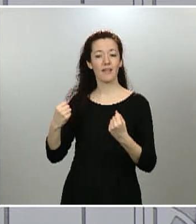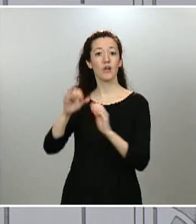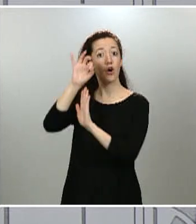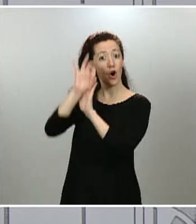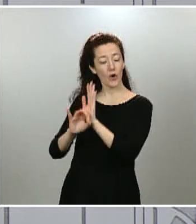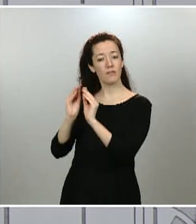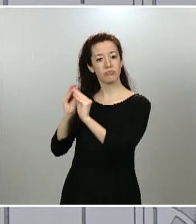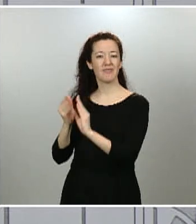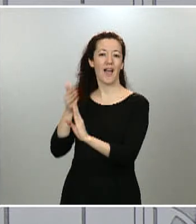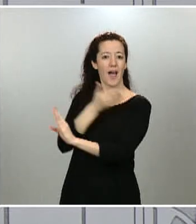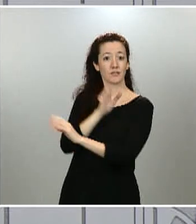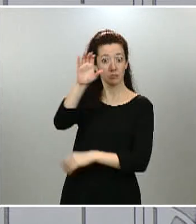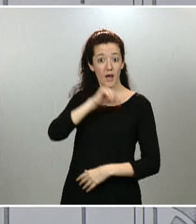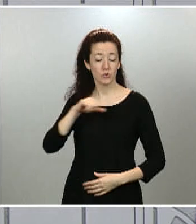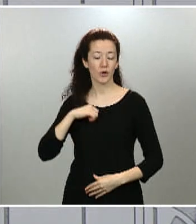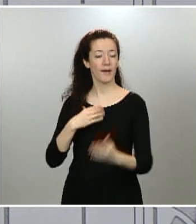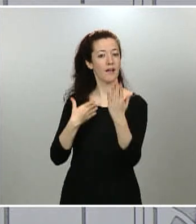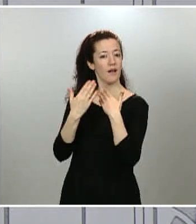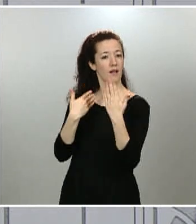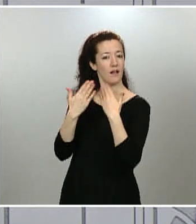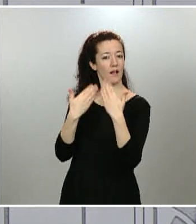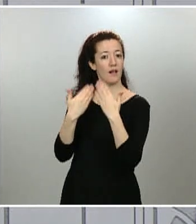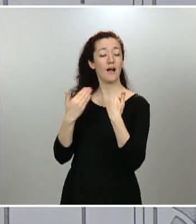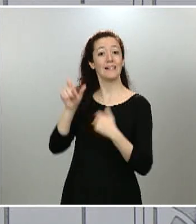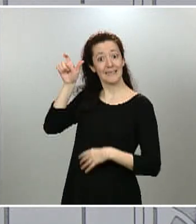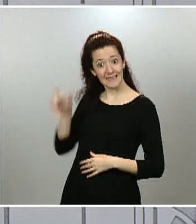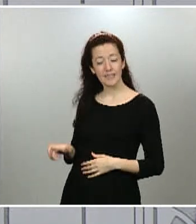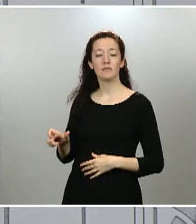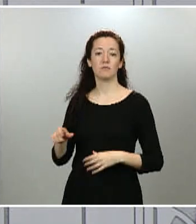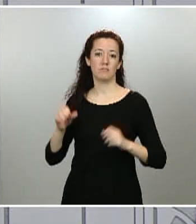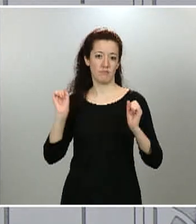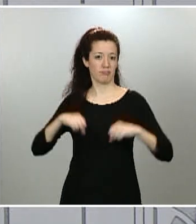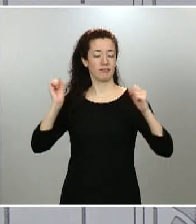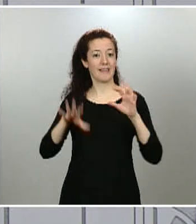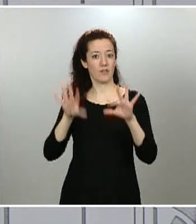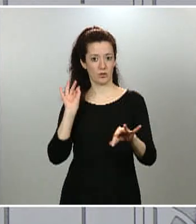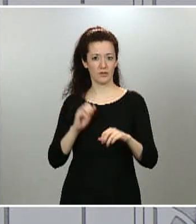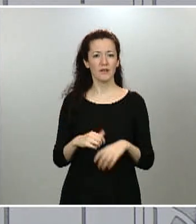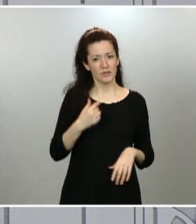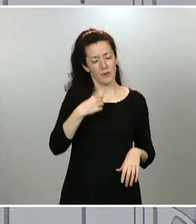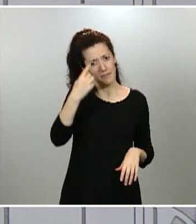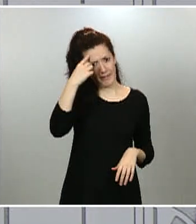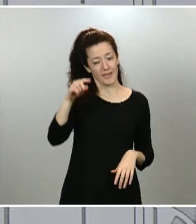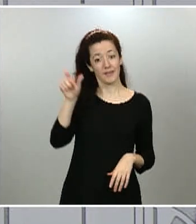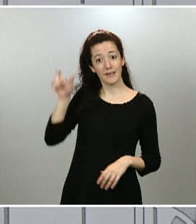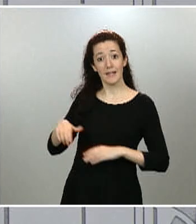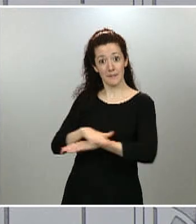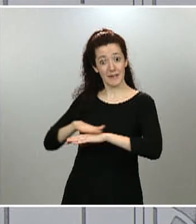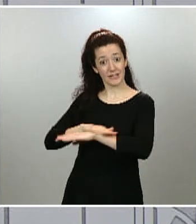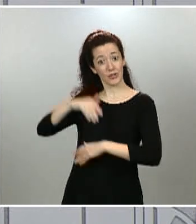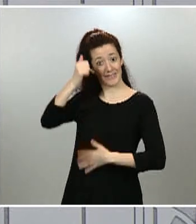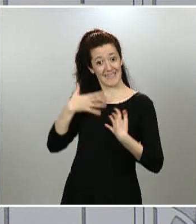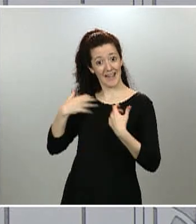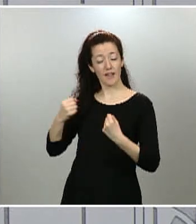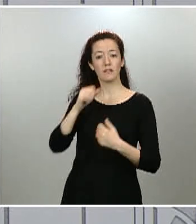comunidad autónoma, quien tome las decisiones pertinentes. Y me consta que el ministro se está reuniendo con todas las comunidades autónomas y haciendo un